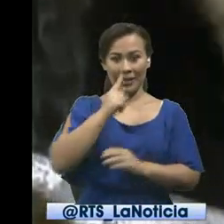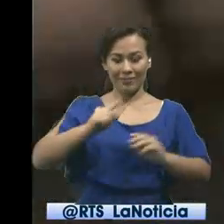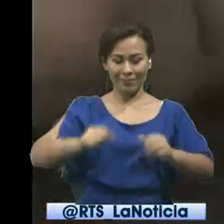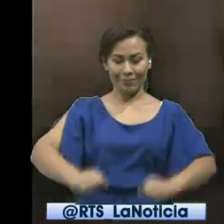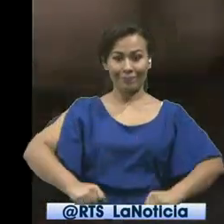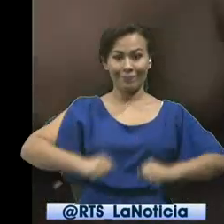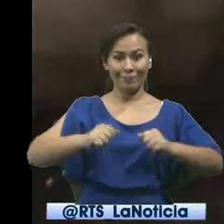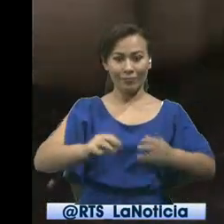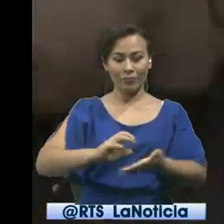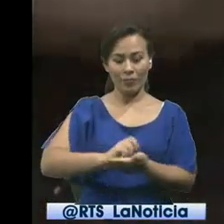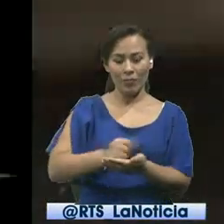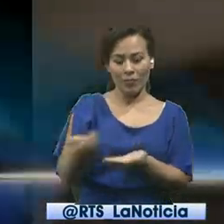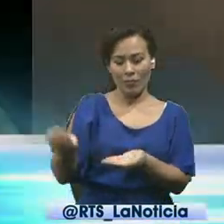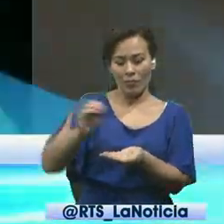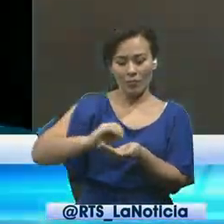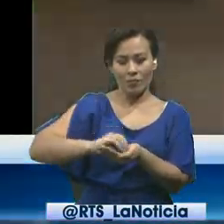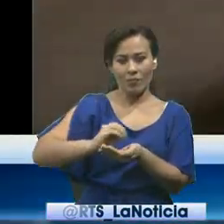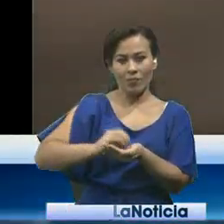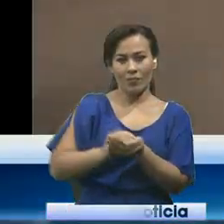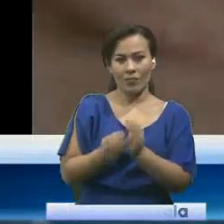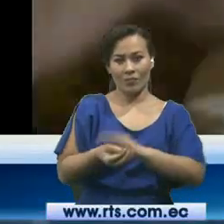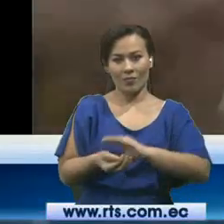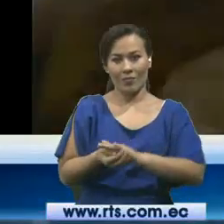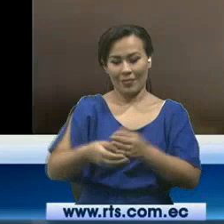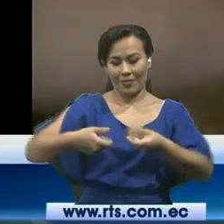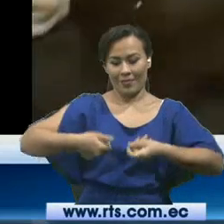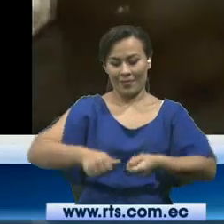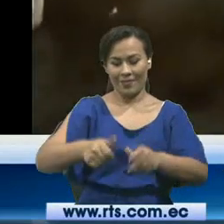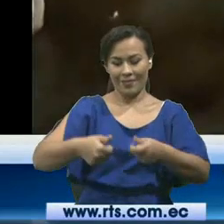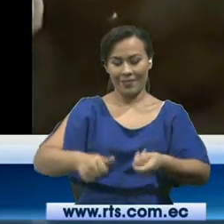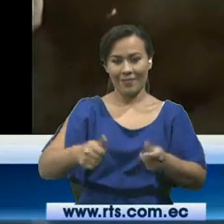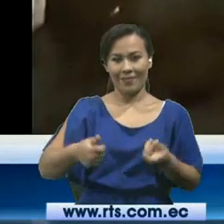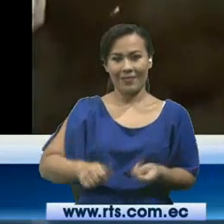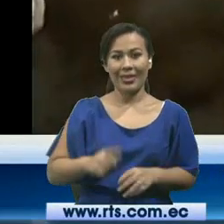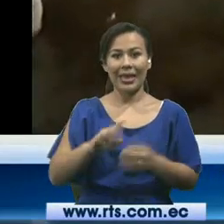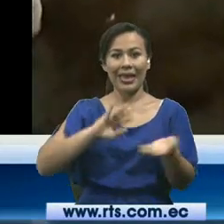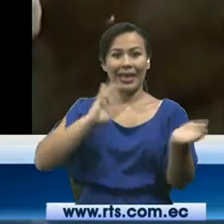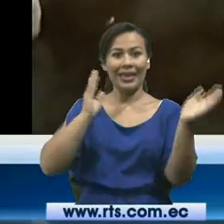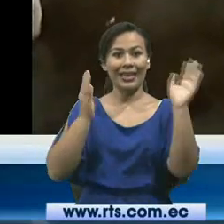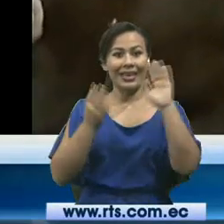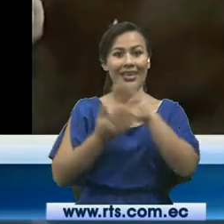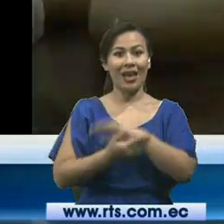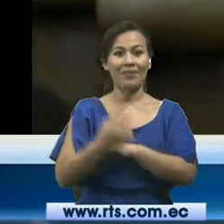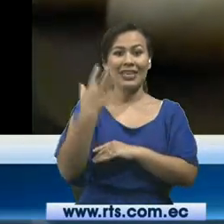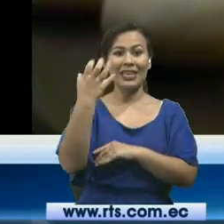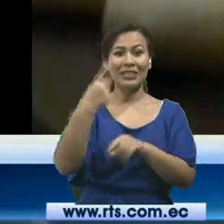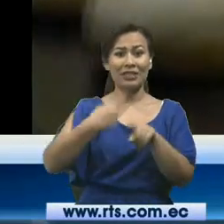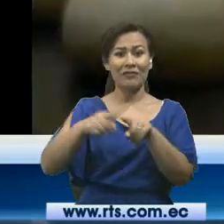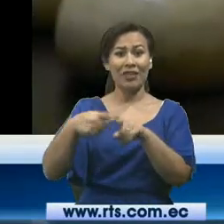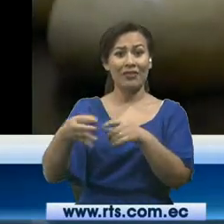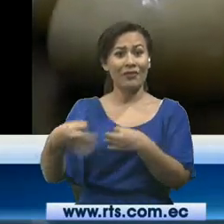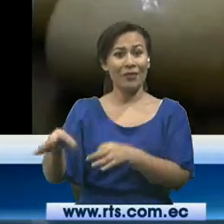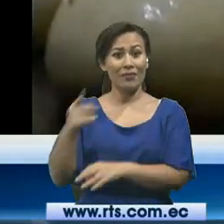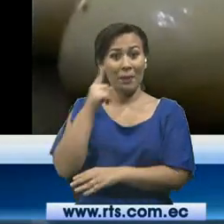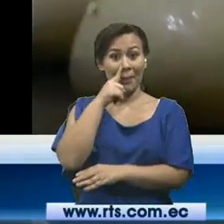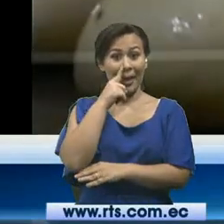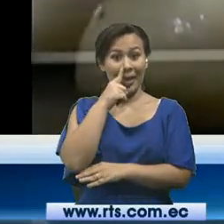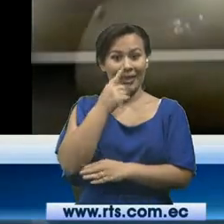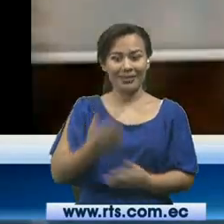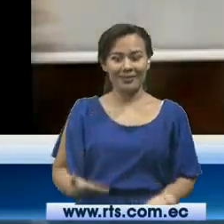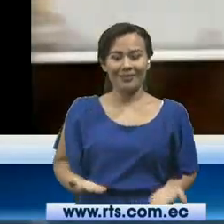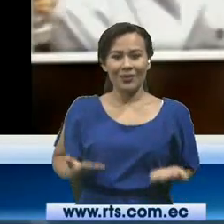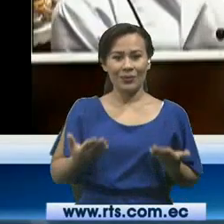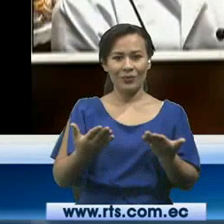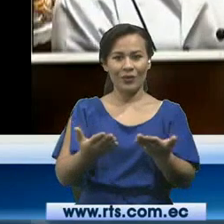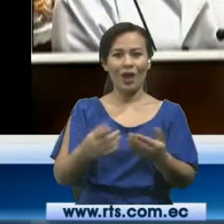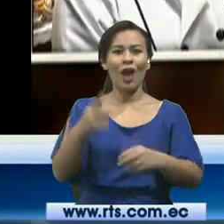el relleno y la creación del hábil artesano transforma la harina en más de 15 variedades de pan que se cocina en leña. Las rodillas